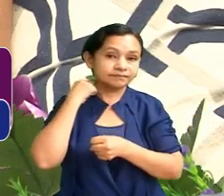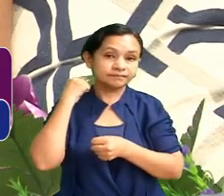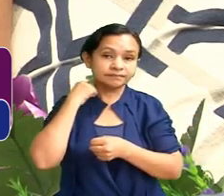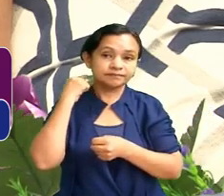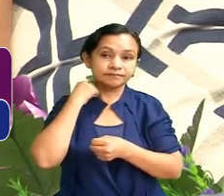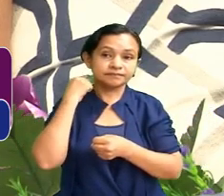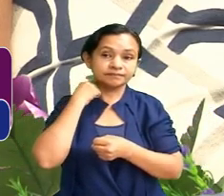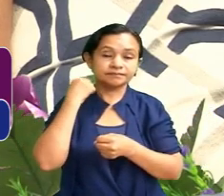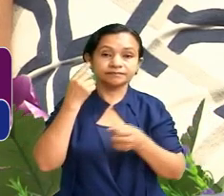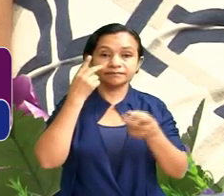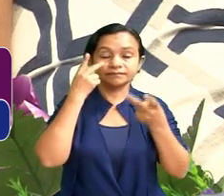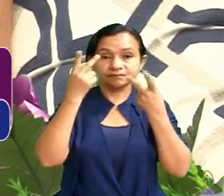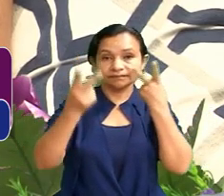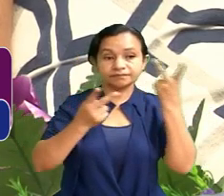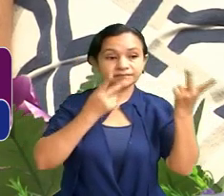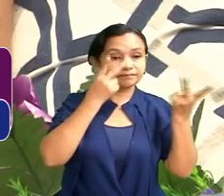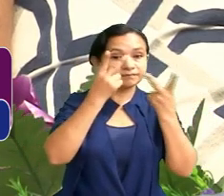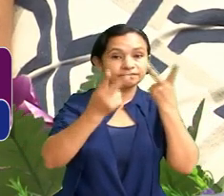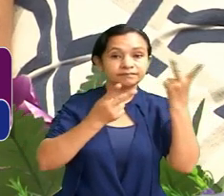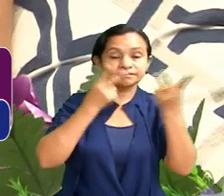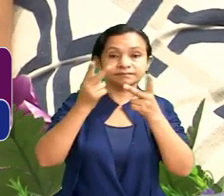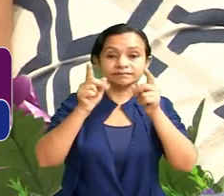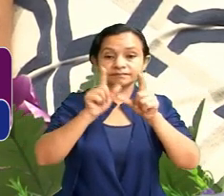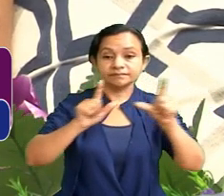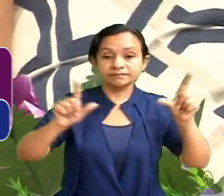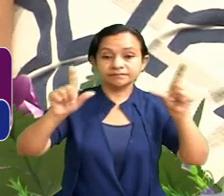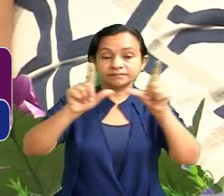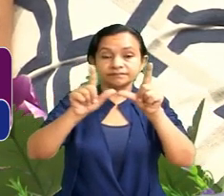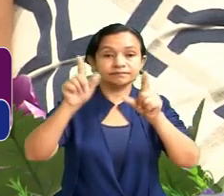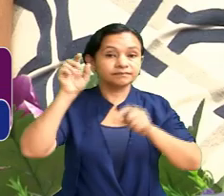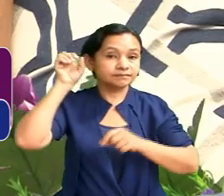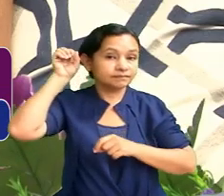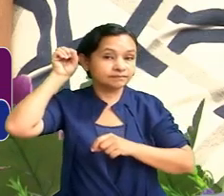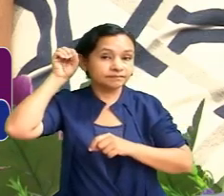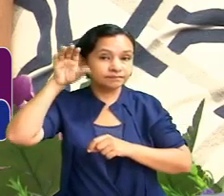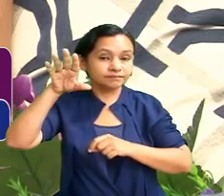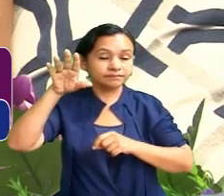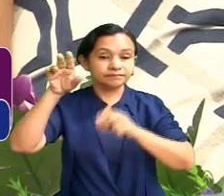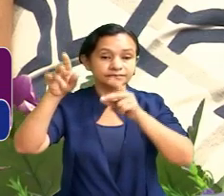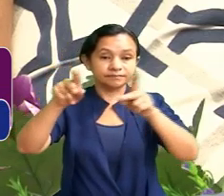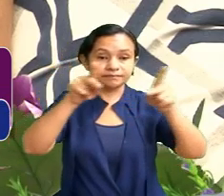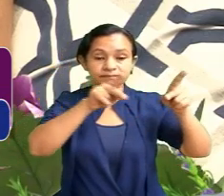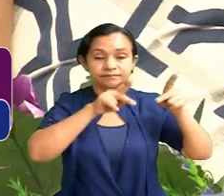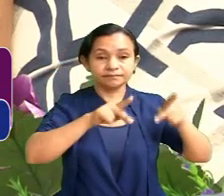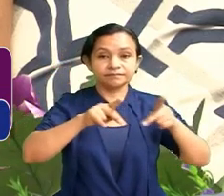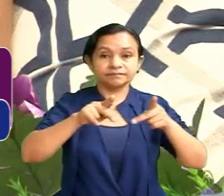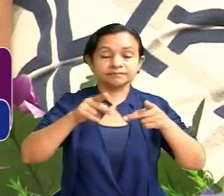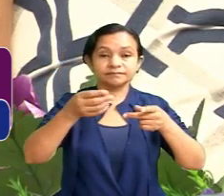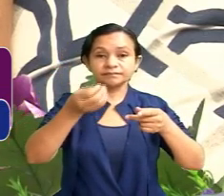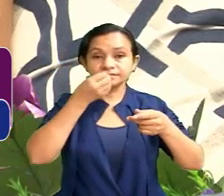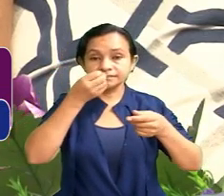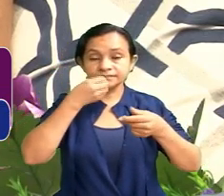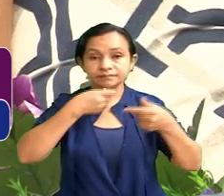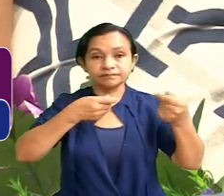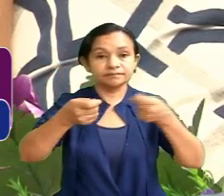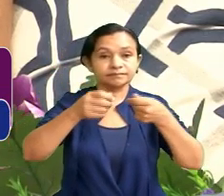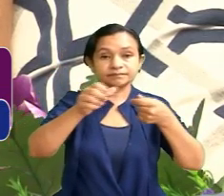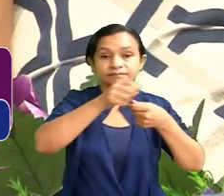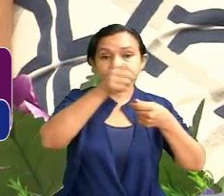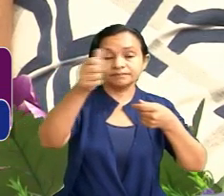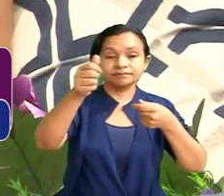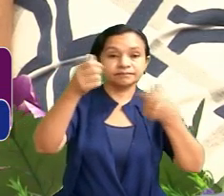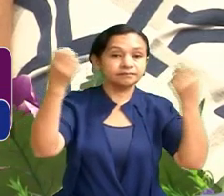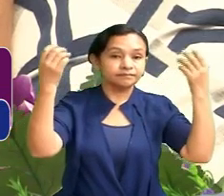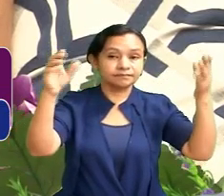asegura un plan de visitas a los sitios turísticos y a los prestadores de servicios turísticos que venden comidas o que prestan otro tipo de